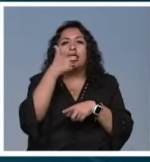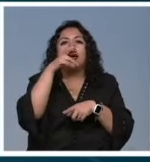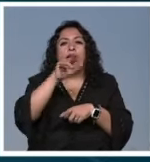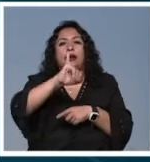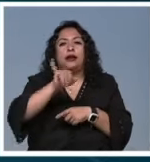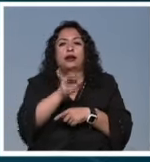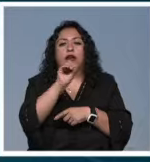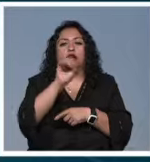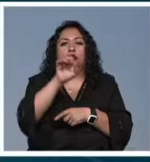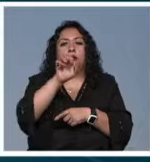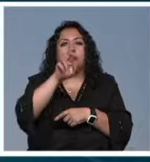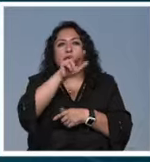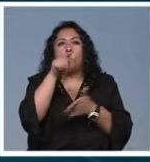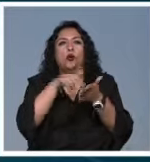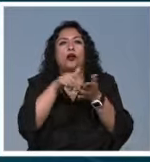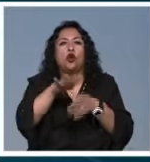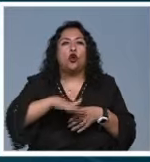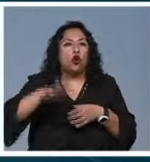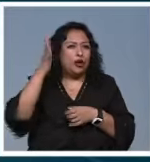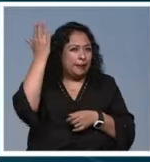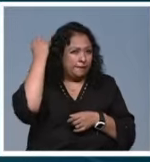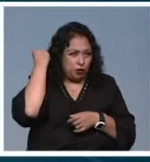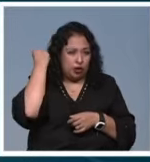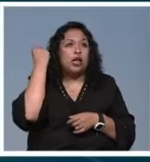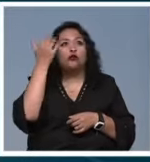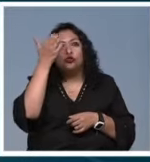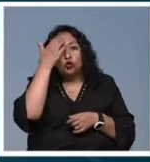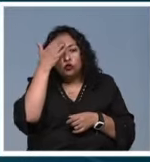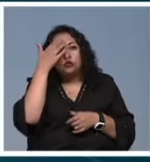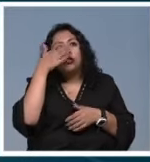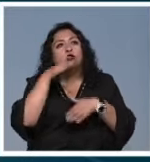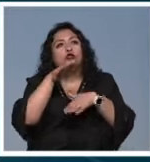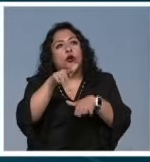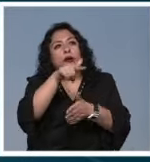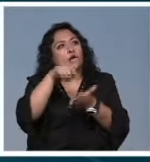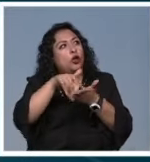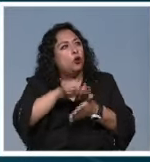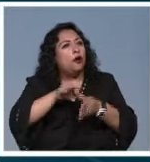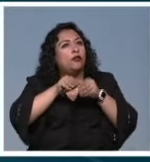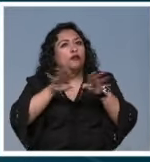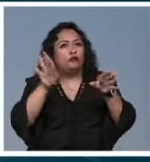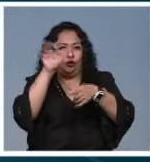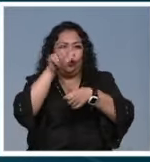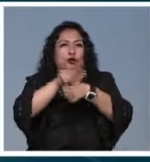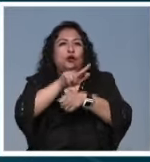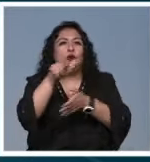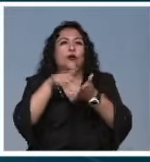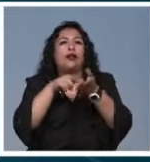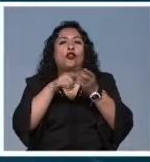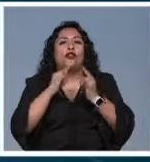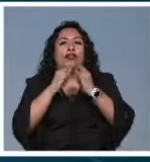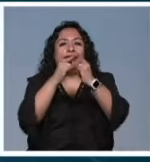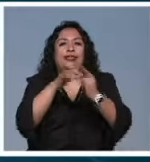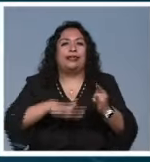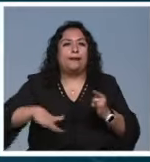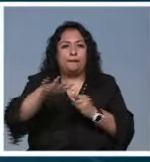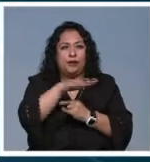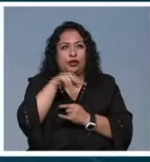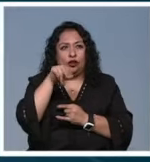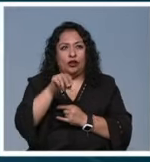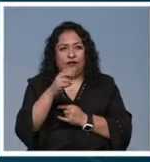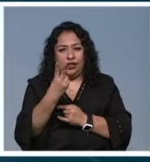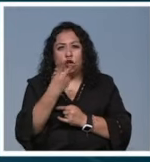José María Velasco, ubicada en la Colonia Morelos, y conozcan más sobre este espacio de difusión cultural en el barrio de Tepito. Para